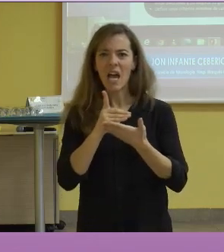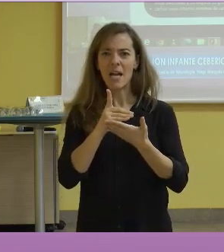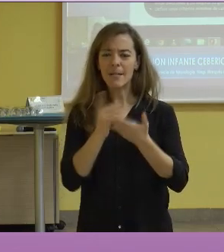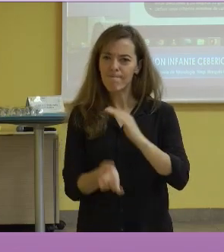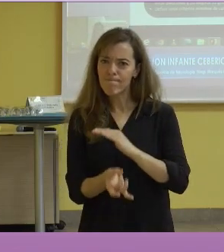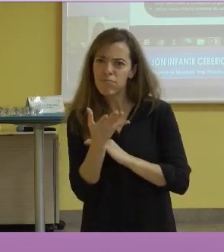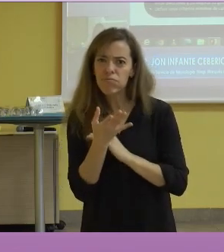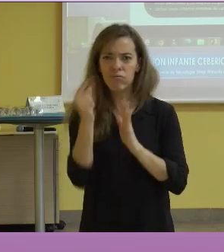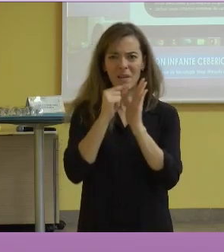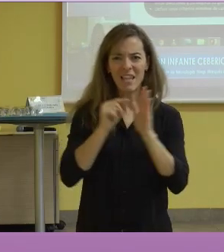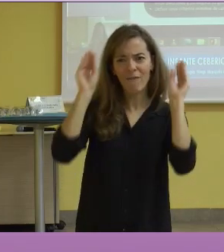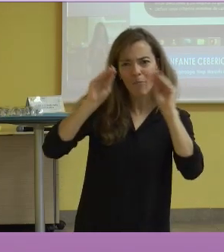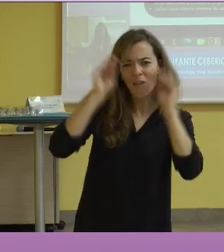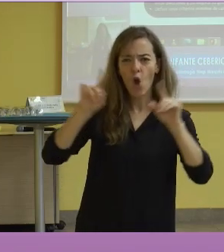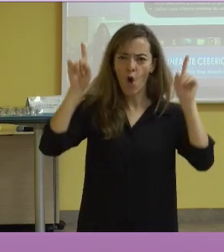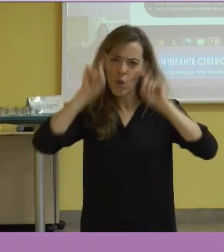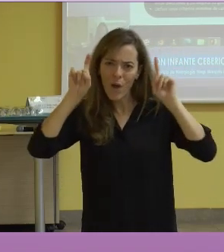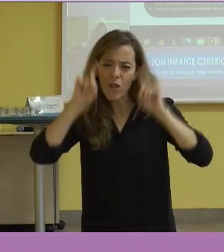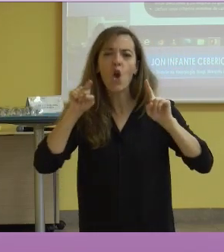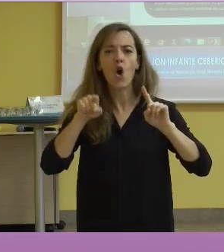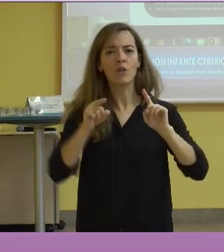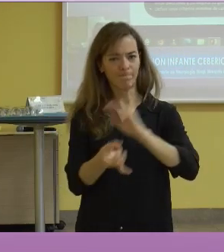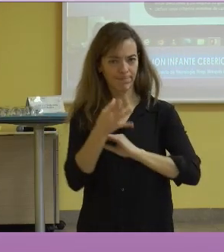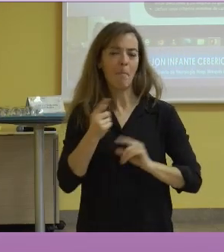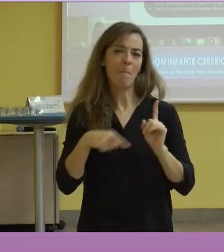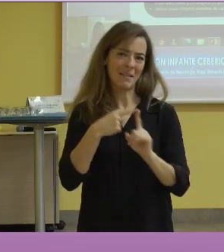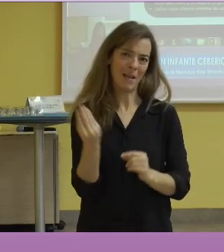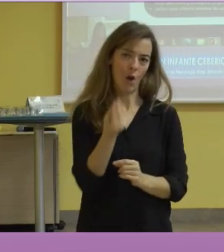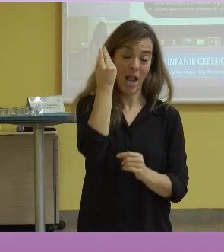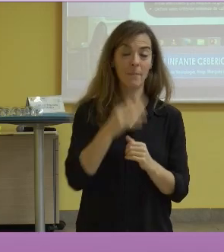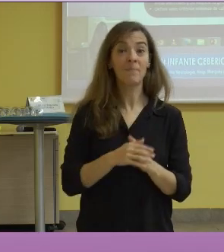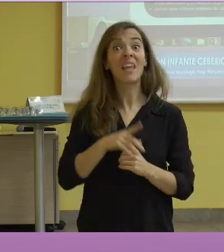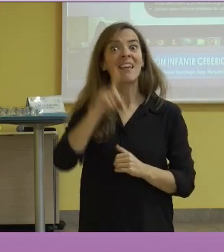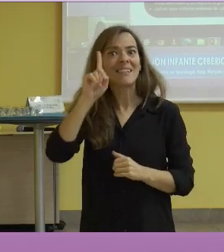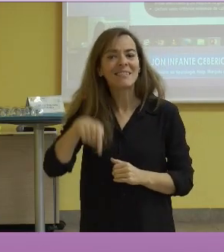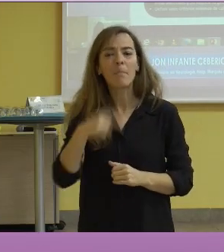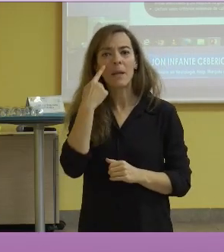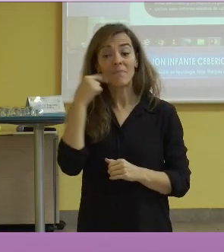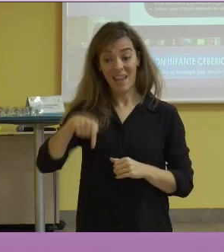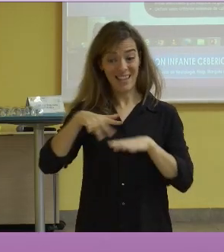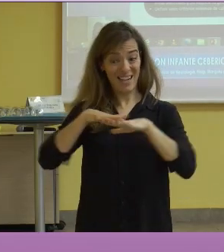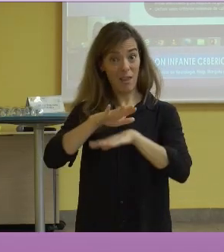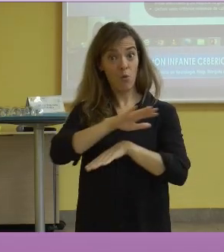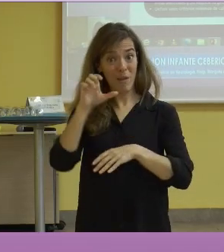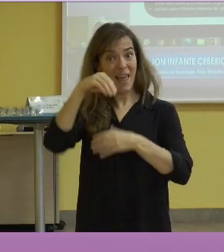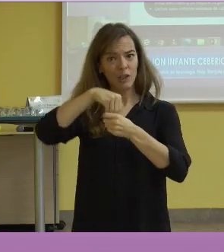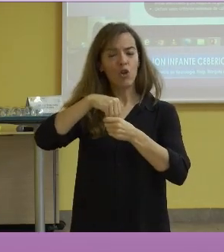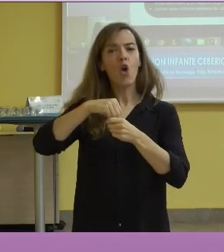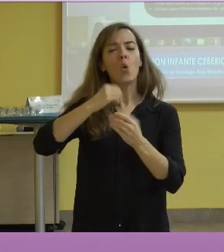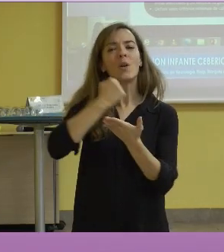las medidas de formación, educación, desarrollar una cohorte. Aquí en la red europea sí que hay un